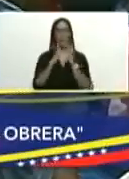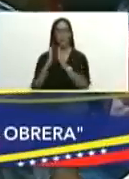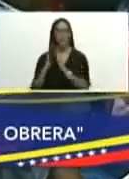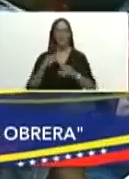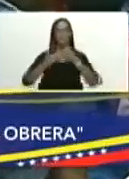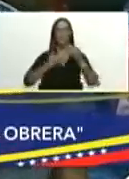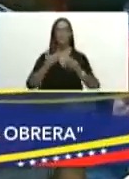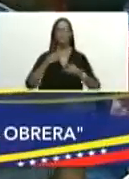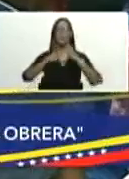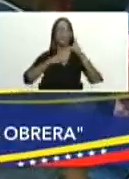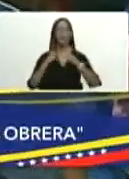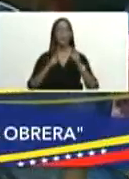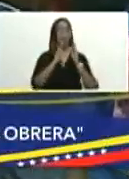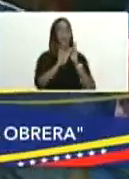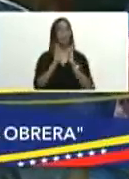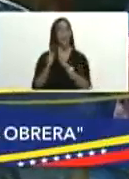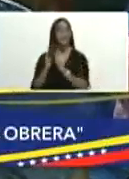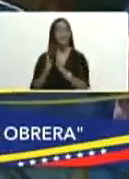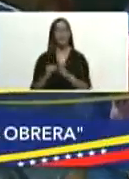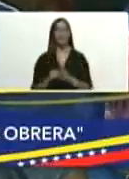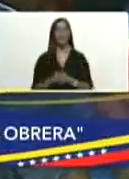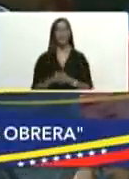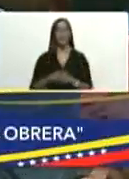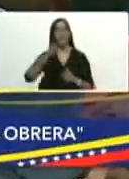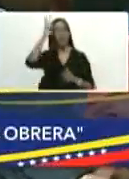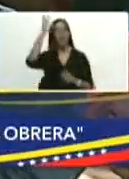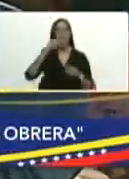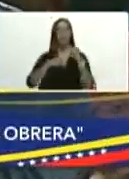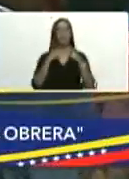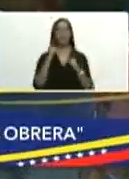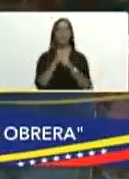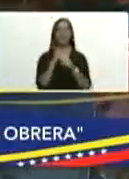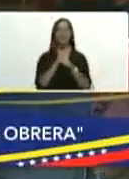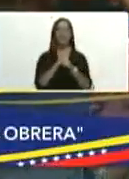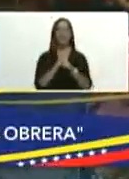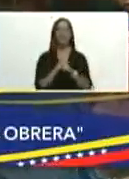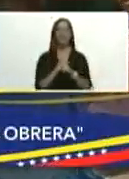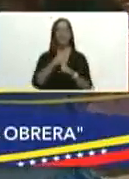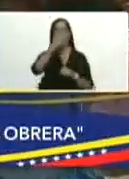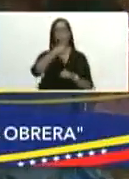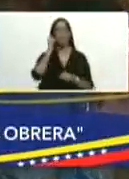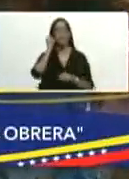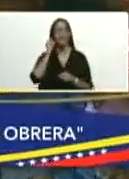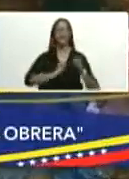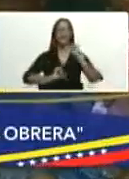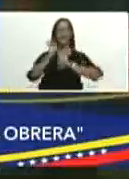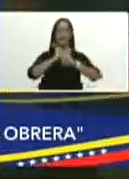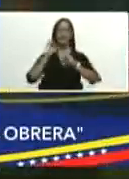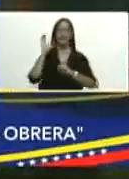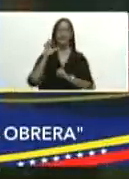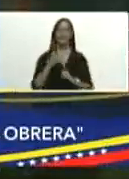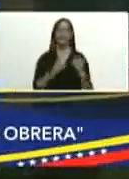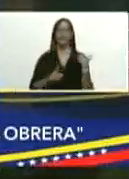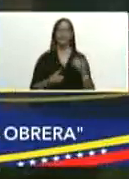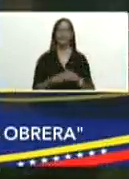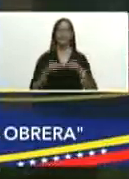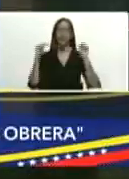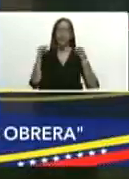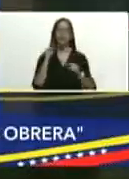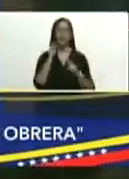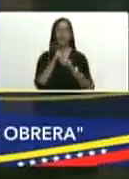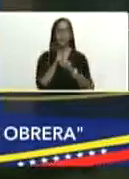productivos organizados en consejos productivos de trabajadores y trabaja para defender la patria presidente hoy desde